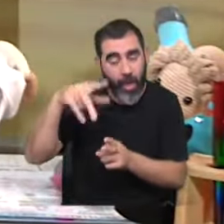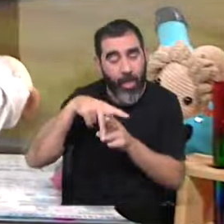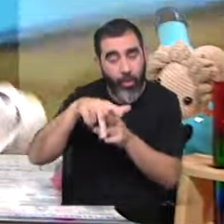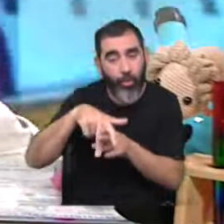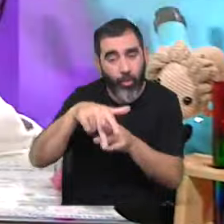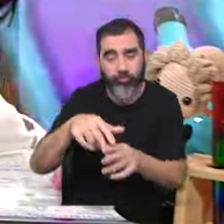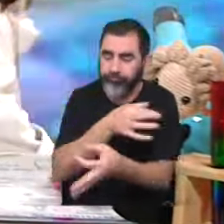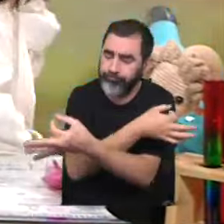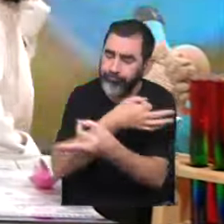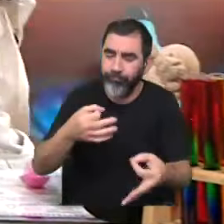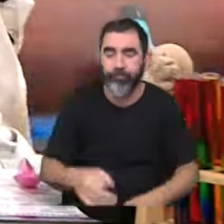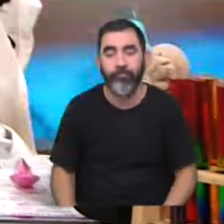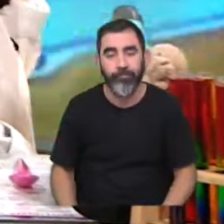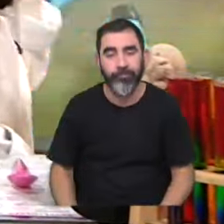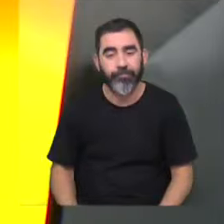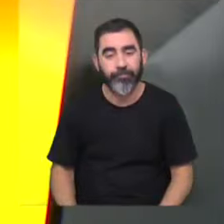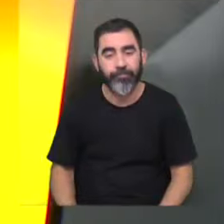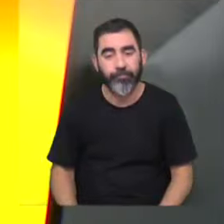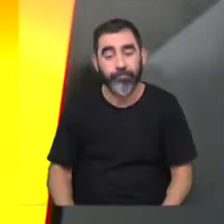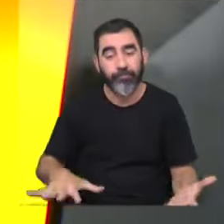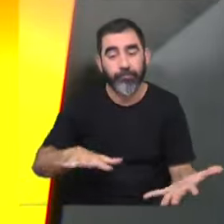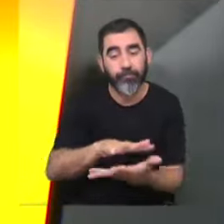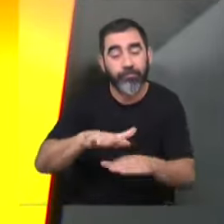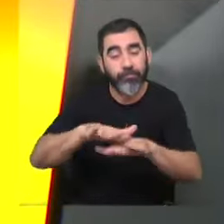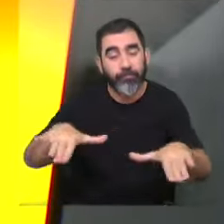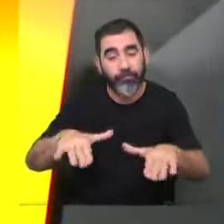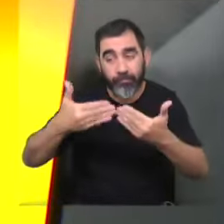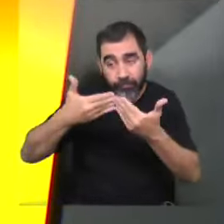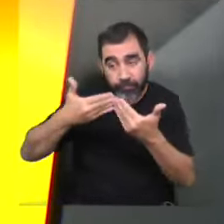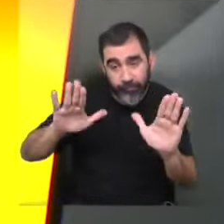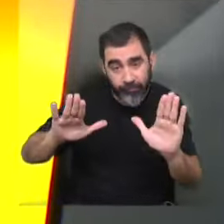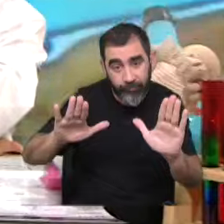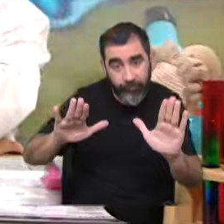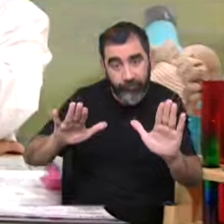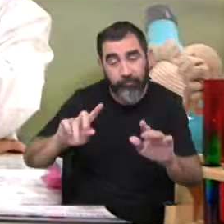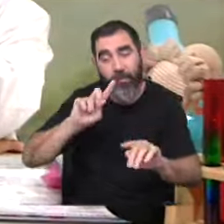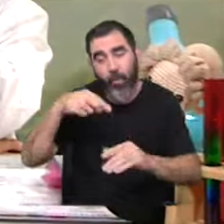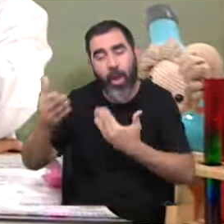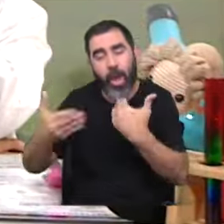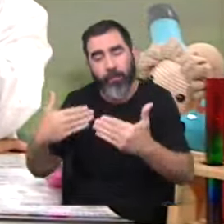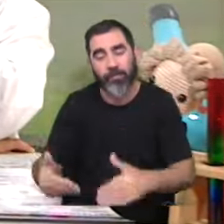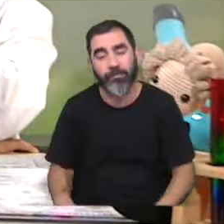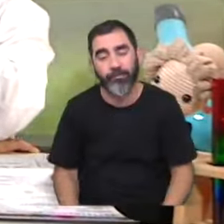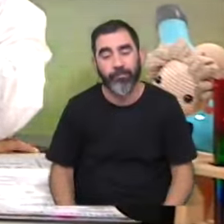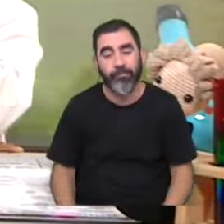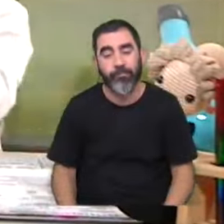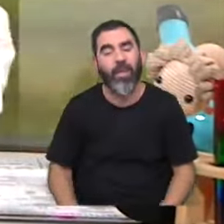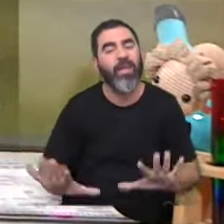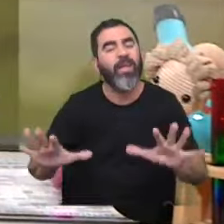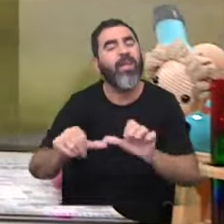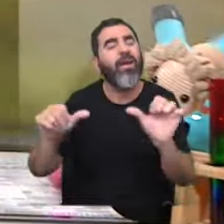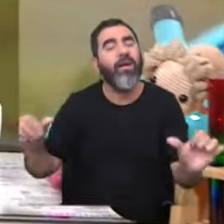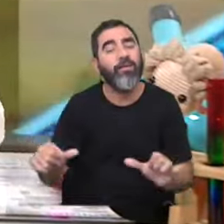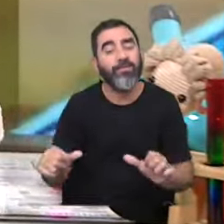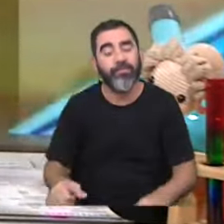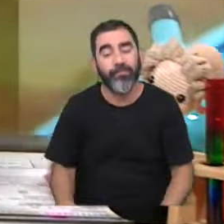fue un éxito, así que bueno. En el espacio infantil. ¿Querés ir arrancando? Mientras después vamos conversando, pero bueno, vale. Contanos lo que va pasando. Bueno, lo